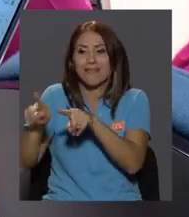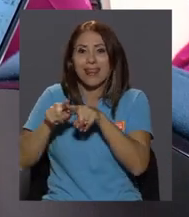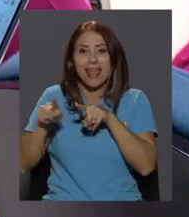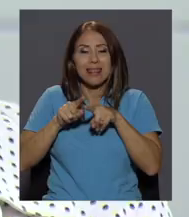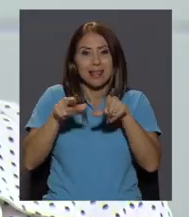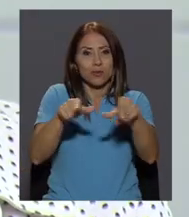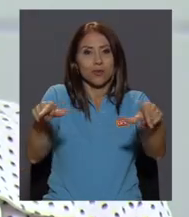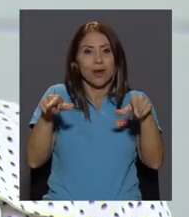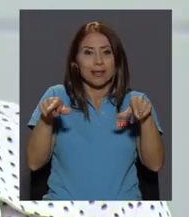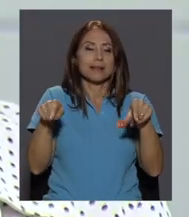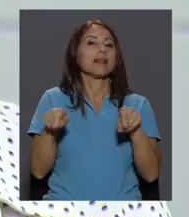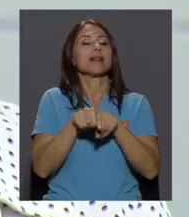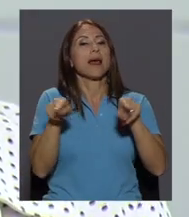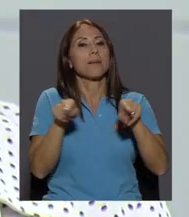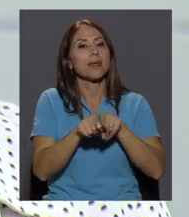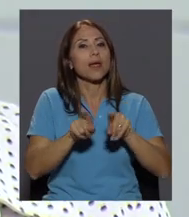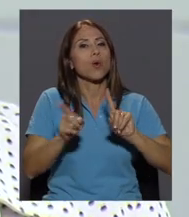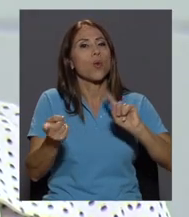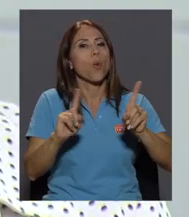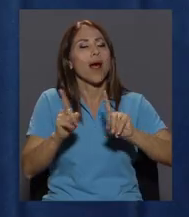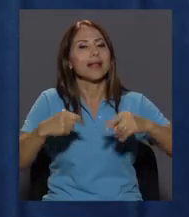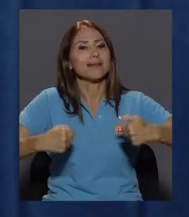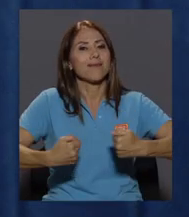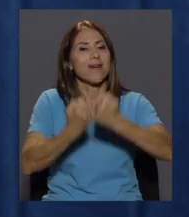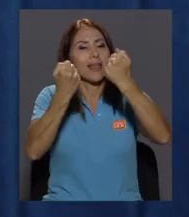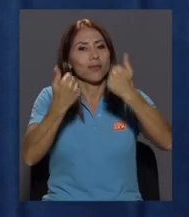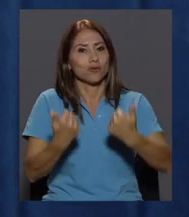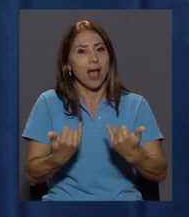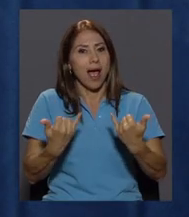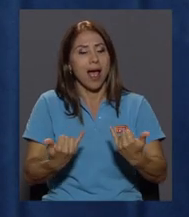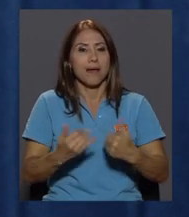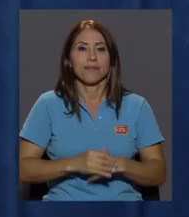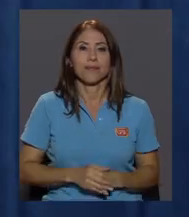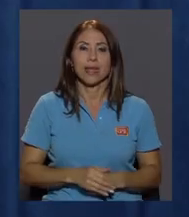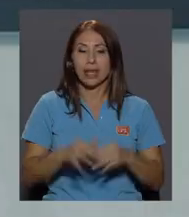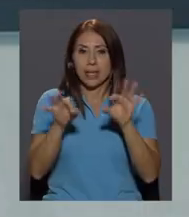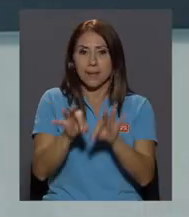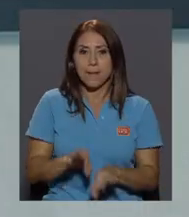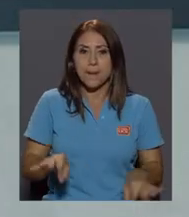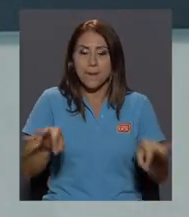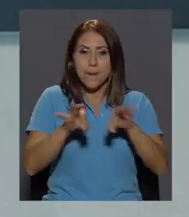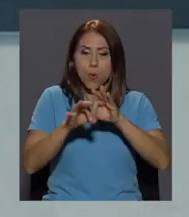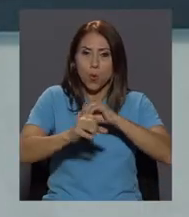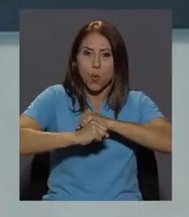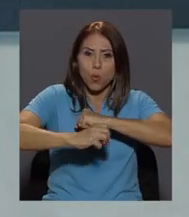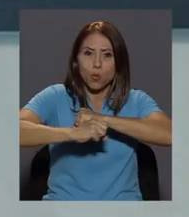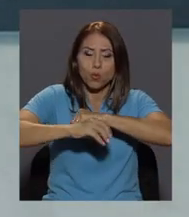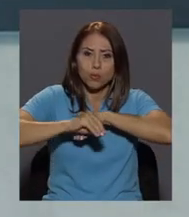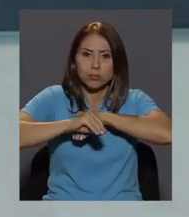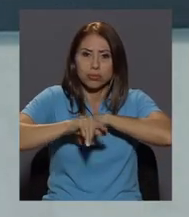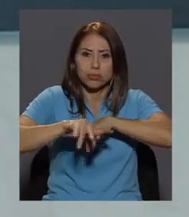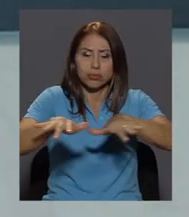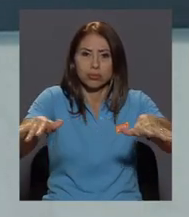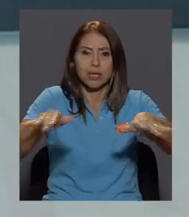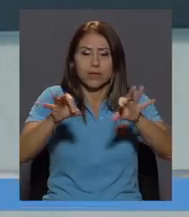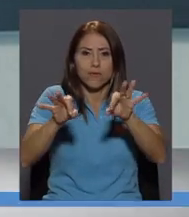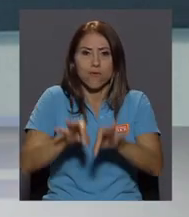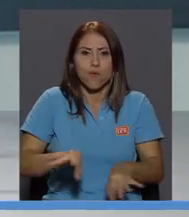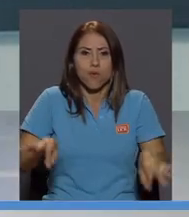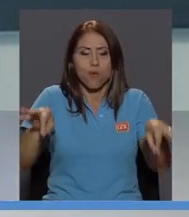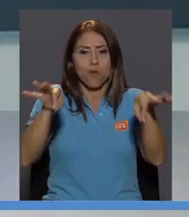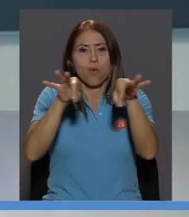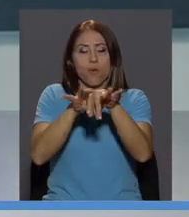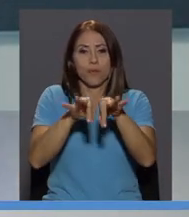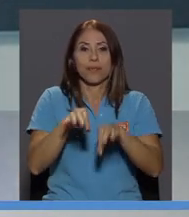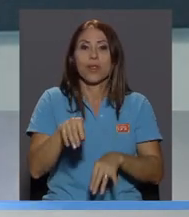plataformas, así como los retos que actualmente enfrenta. La importancia de la divulgación es, sí, creo que es